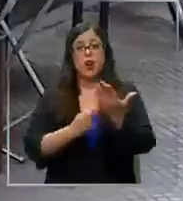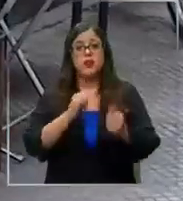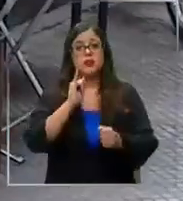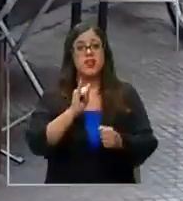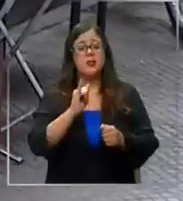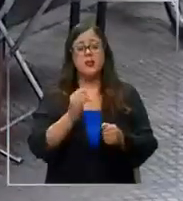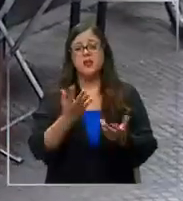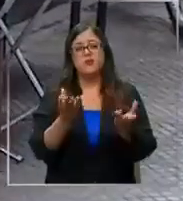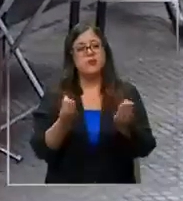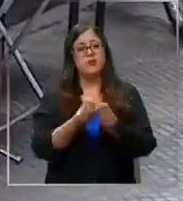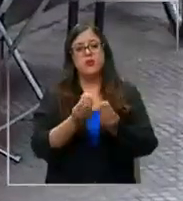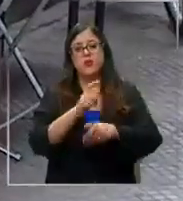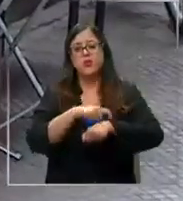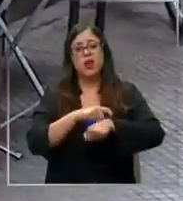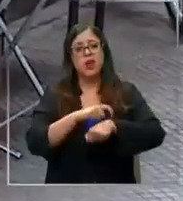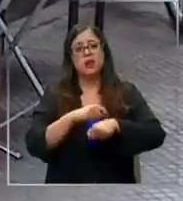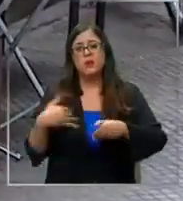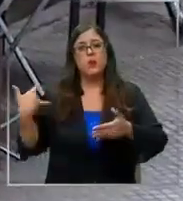harto.